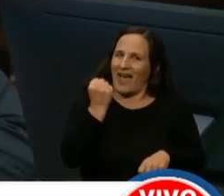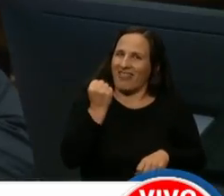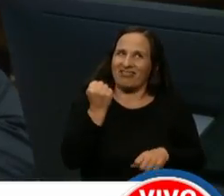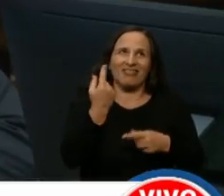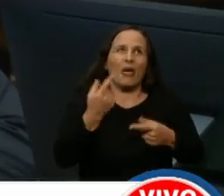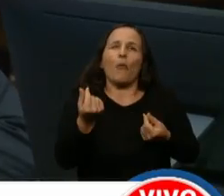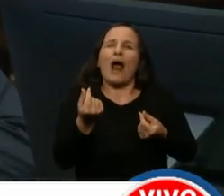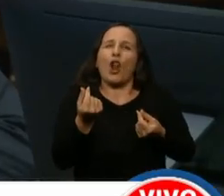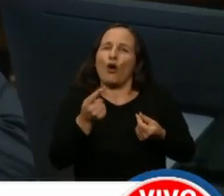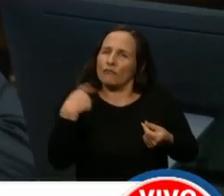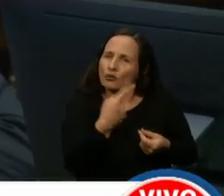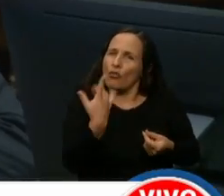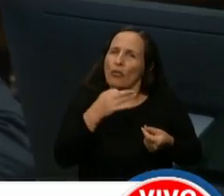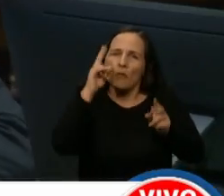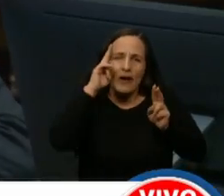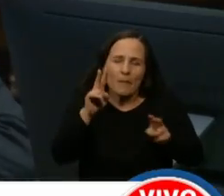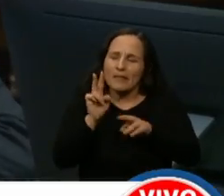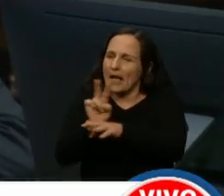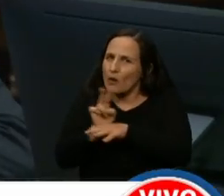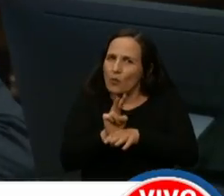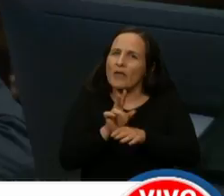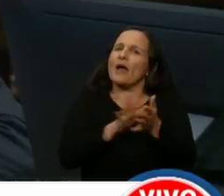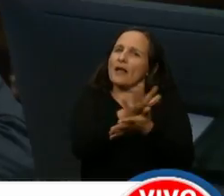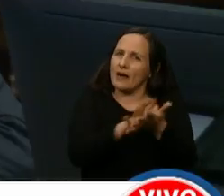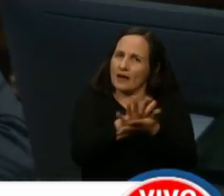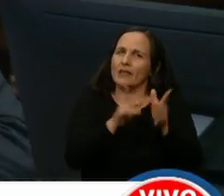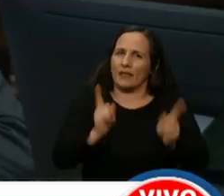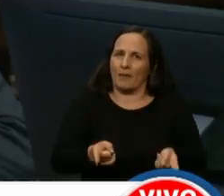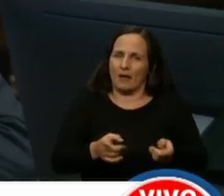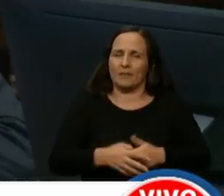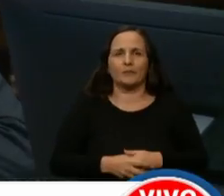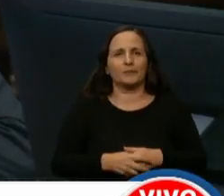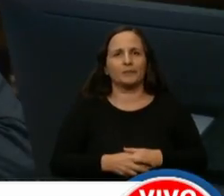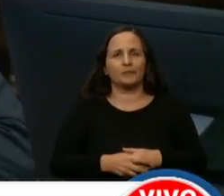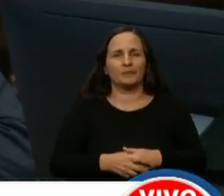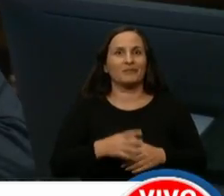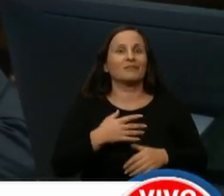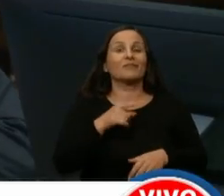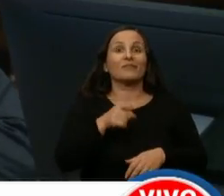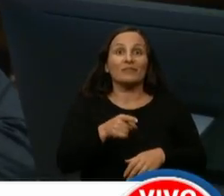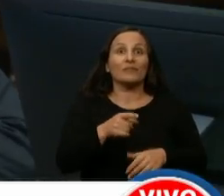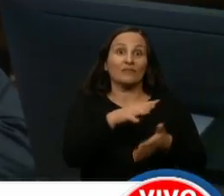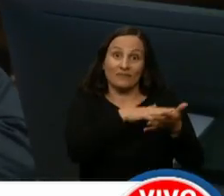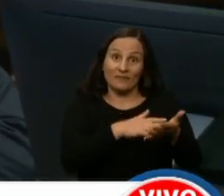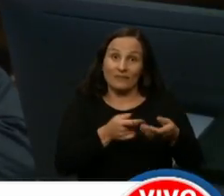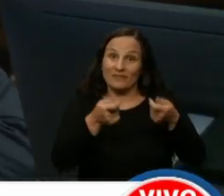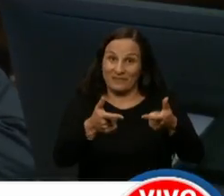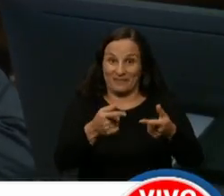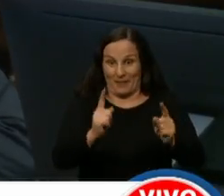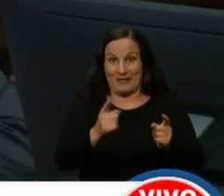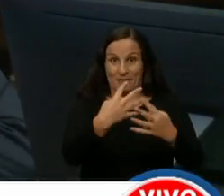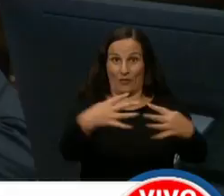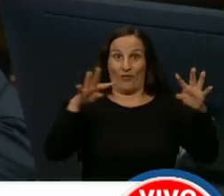que deben ser respetados cuidados y reparados hago extensiva la presente al cuerpo del que formo